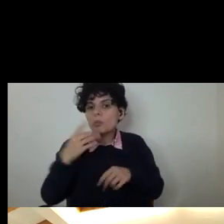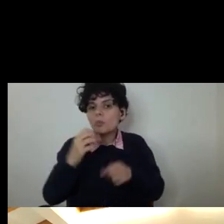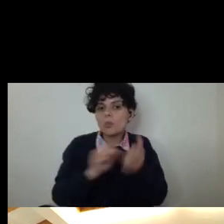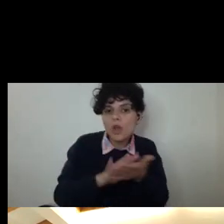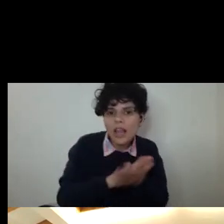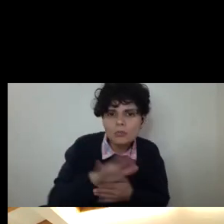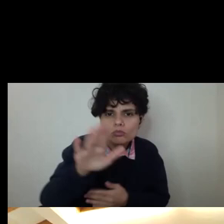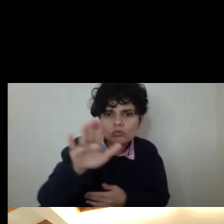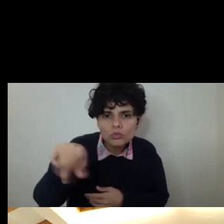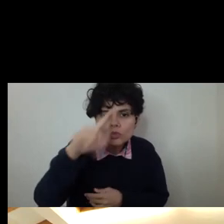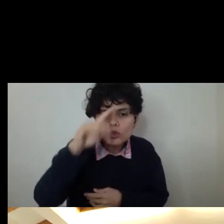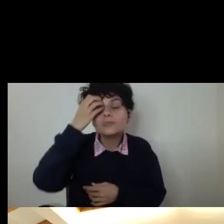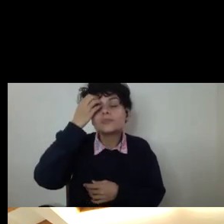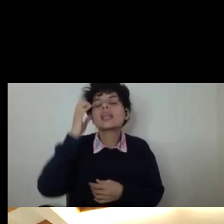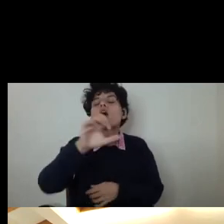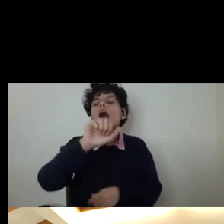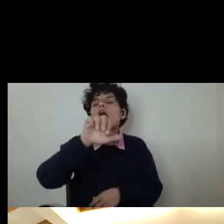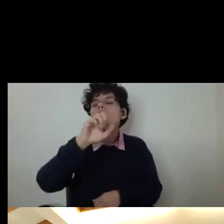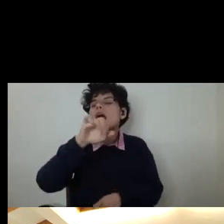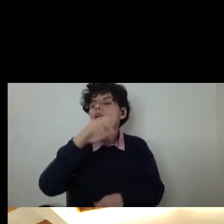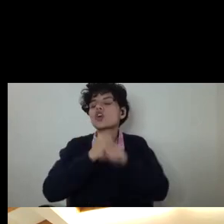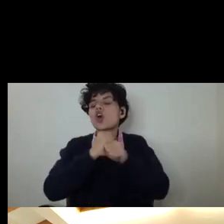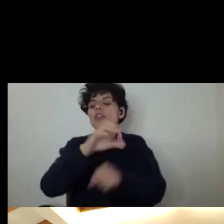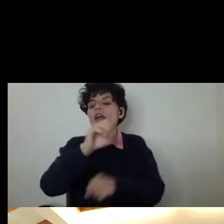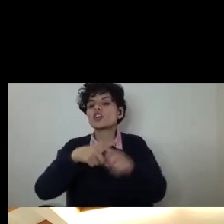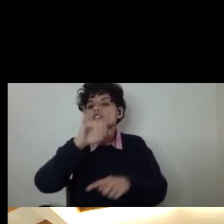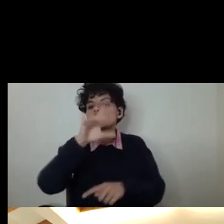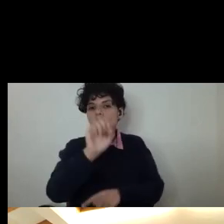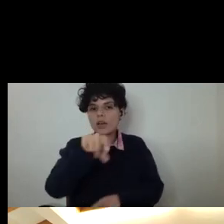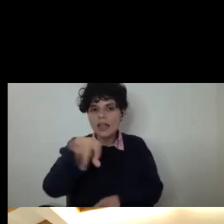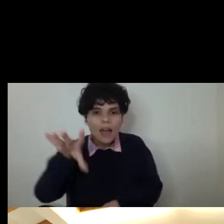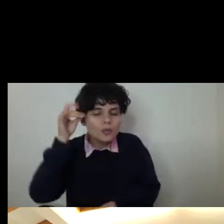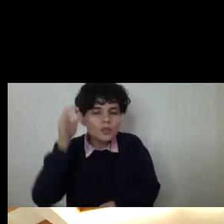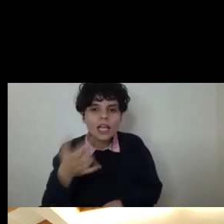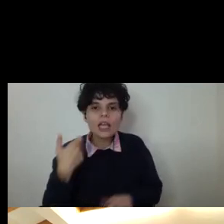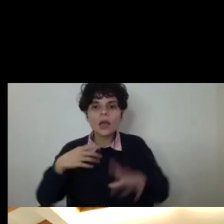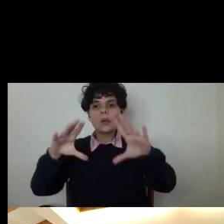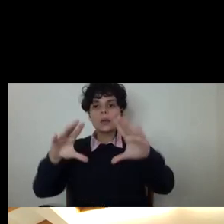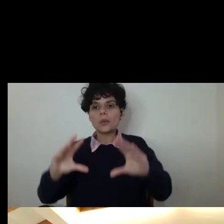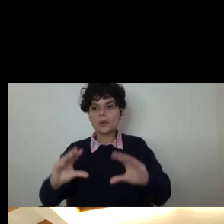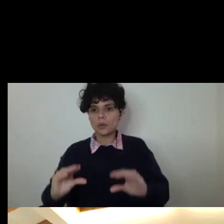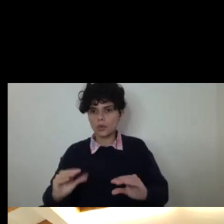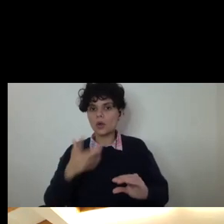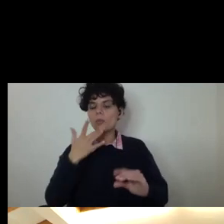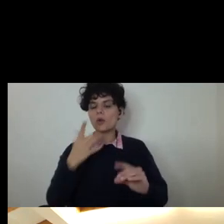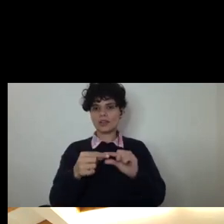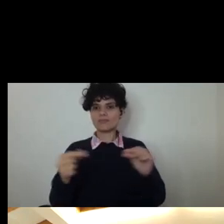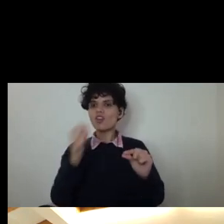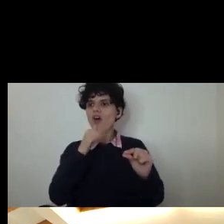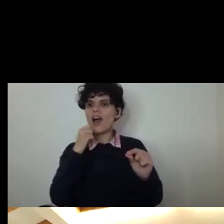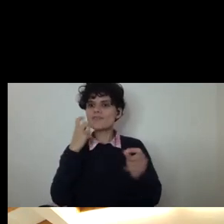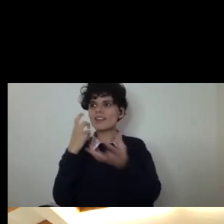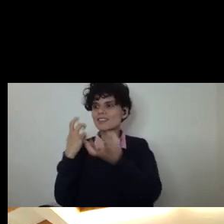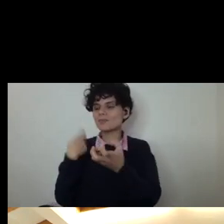N-acetilcisteína, tenemos que disminuye completamente esta señal porque los canales están reducidos y ya no puede